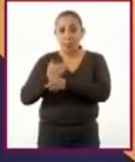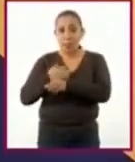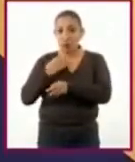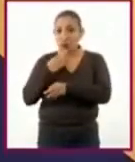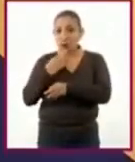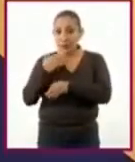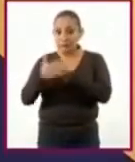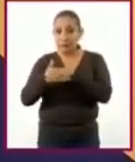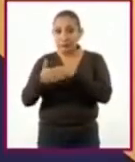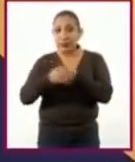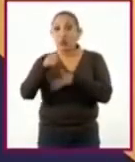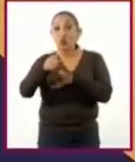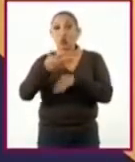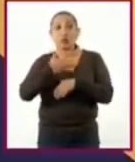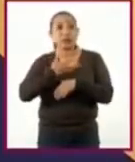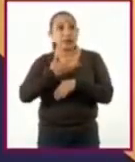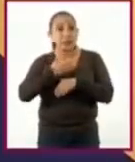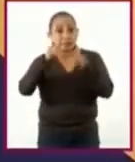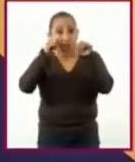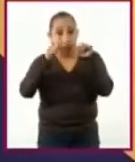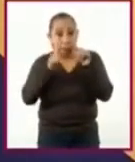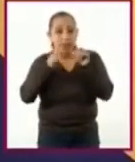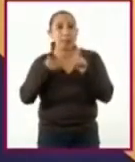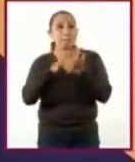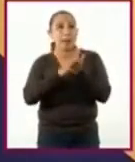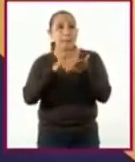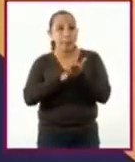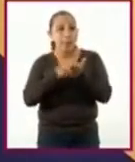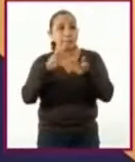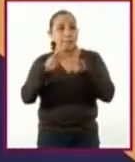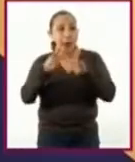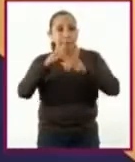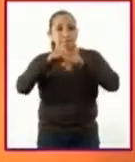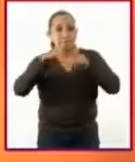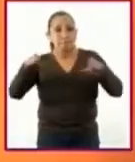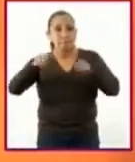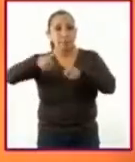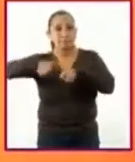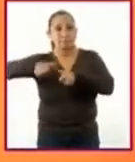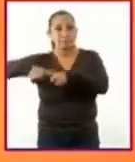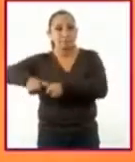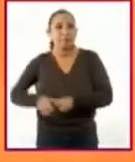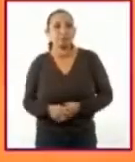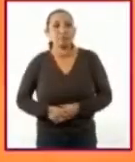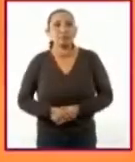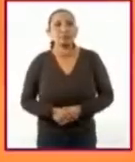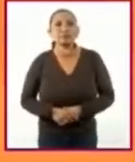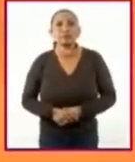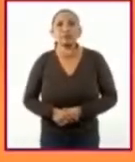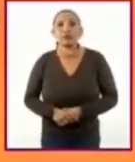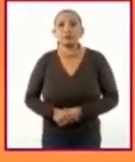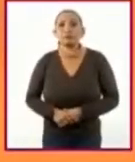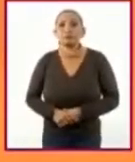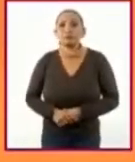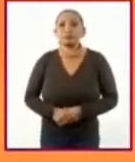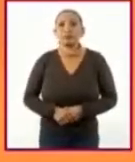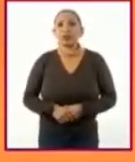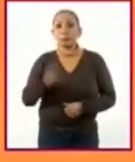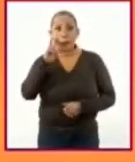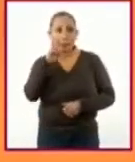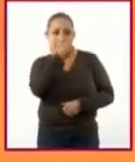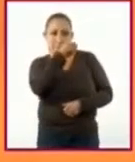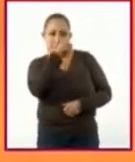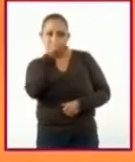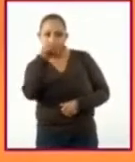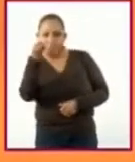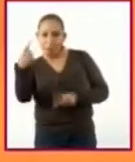tienen discapacidad visual, preparen hojas Leyer, punzón y regleta. En la solución de enunciados